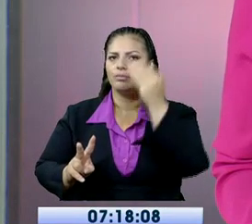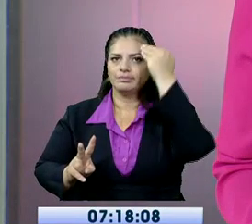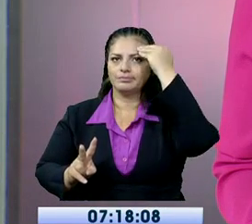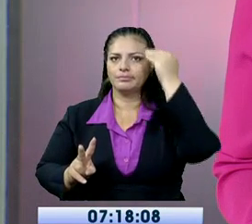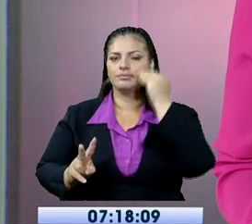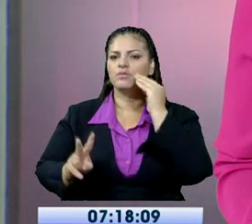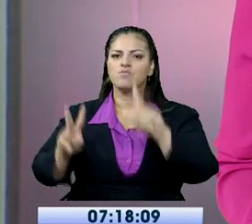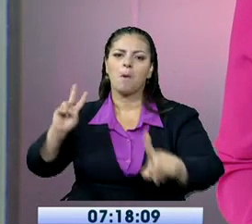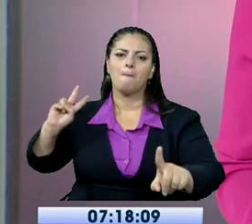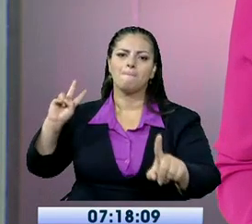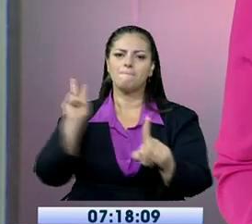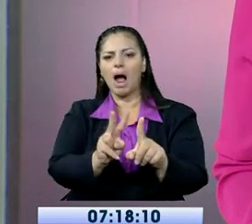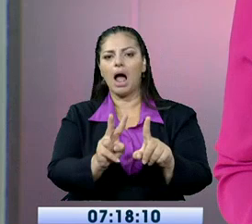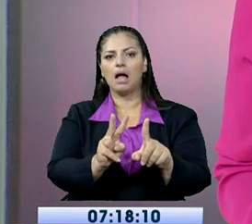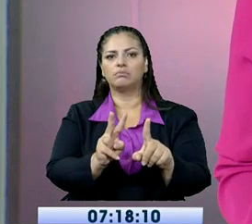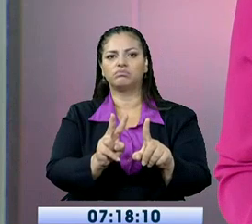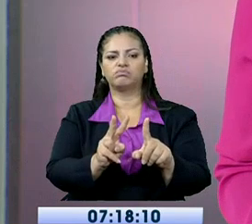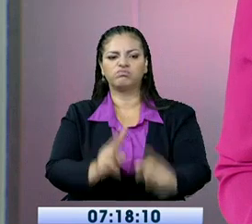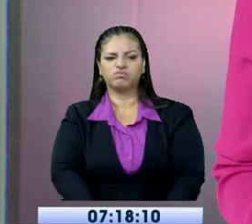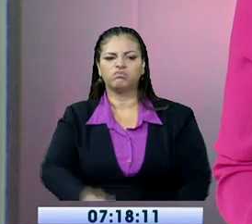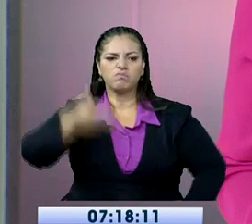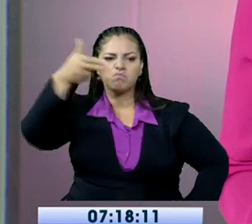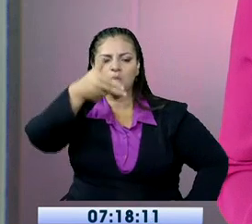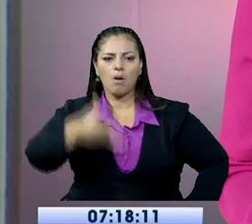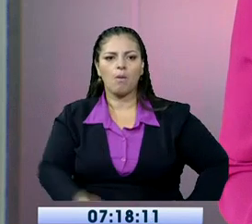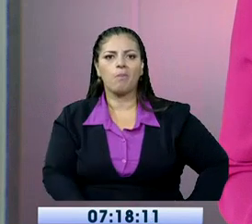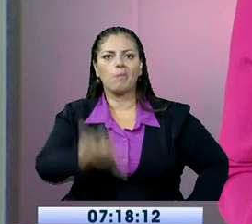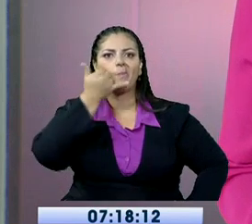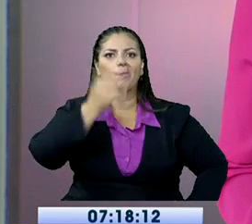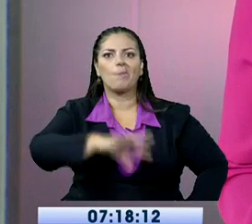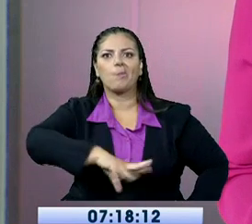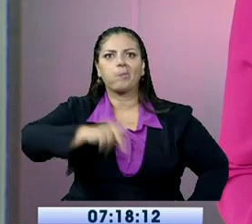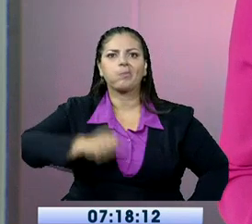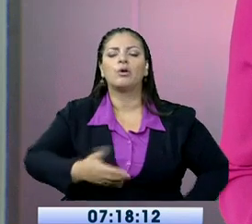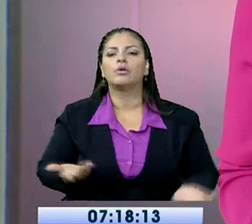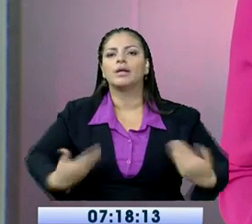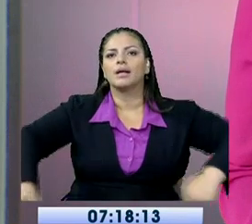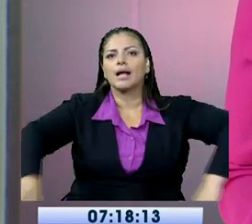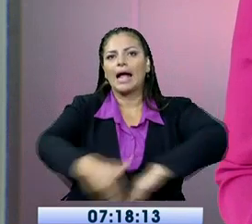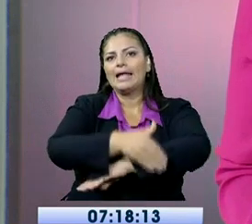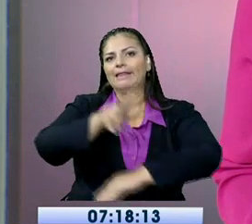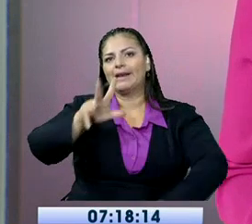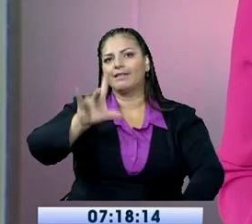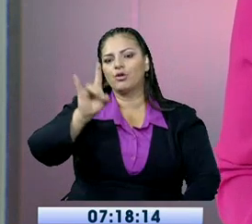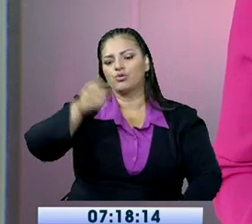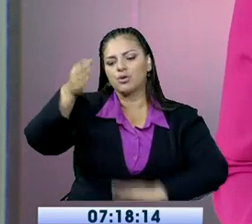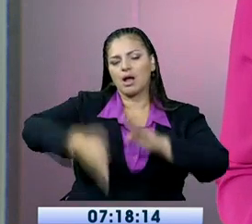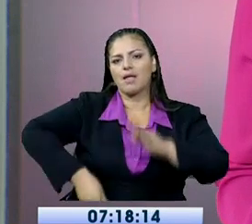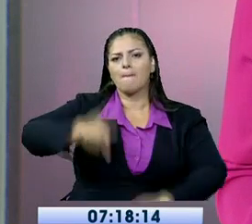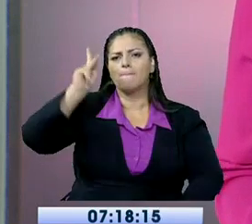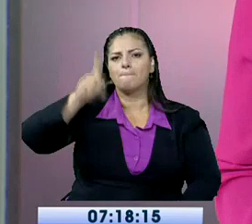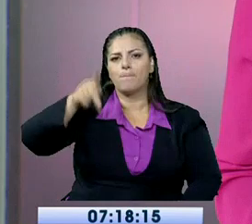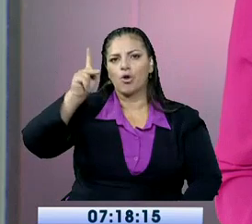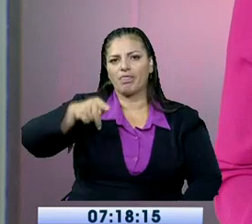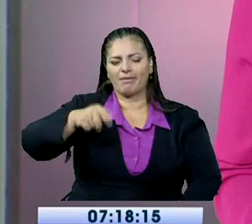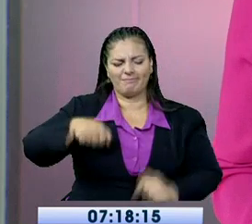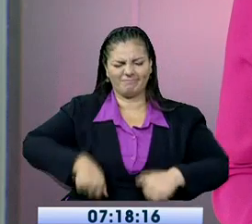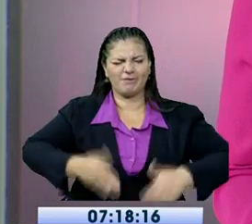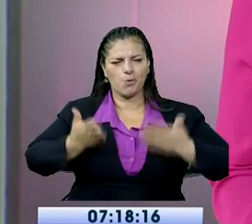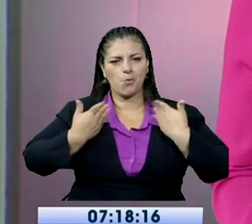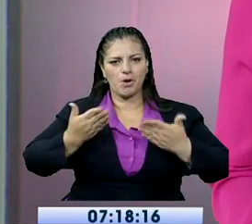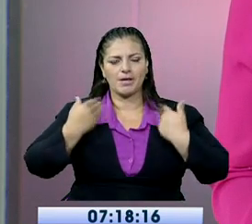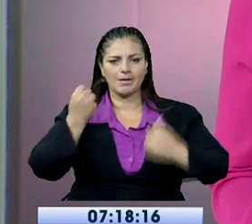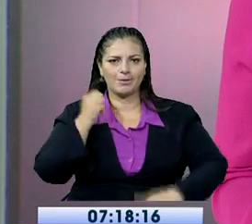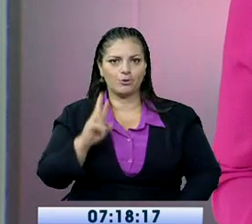quien se le sustrajeron un celular en las calles Portete y la 38 al suroeste de Guayaquil. Gracias a la acción policial, el